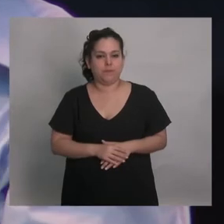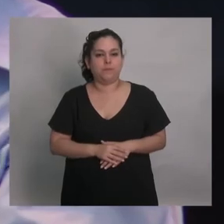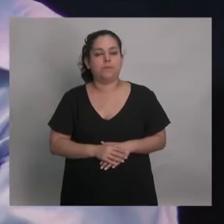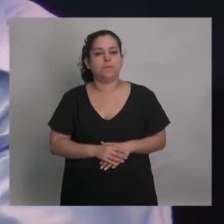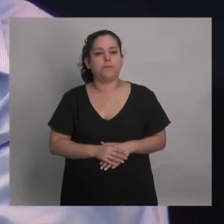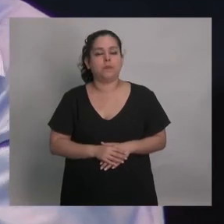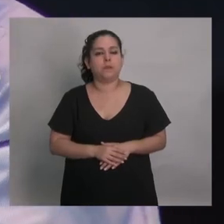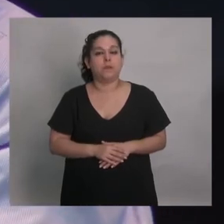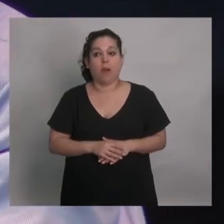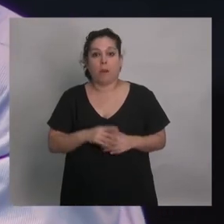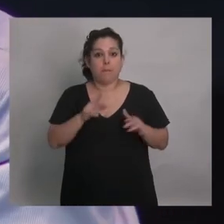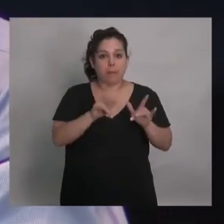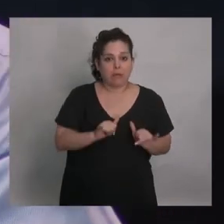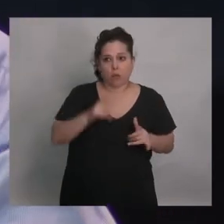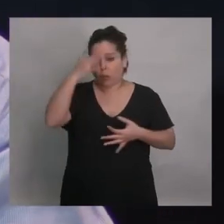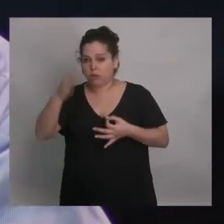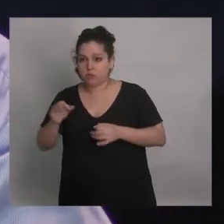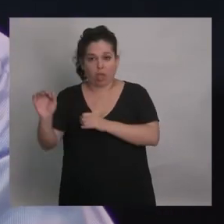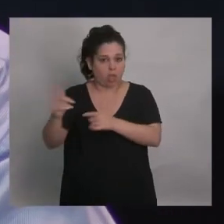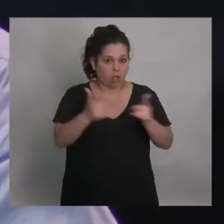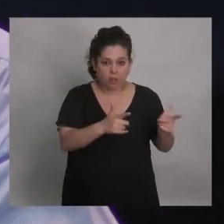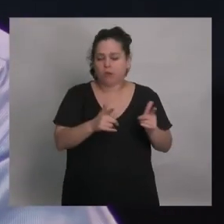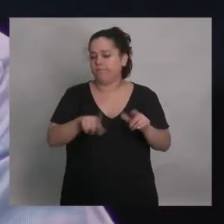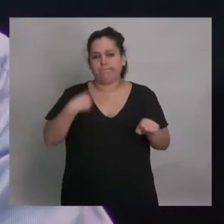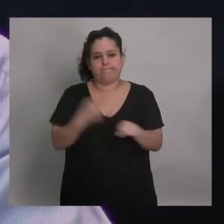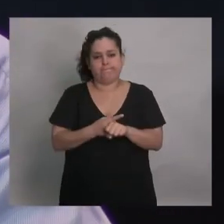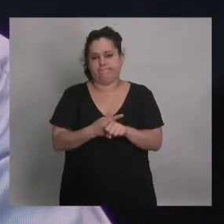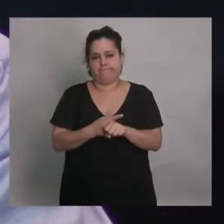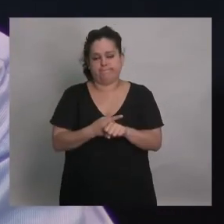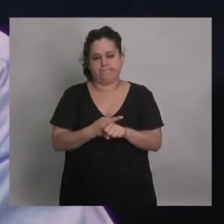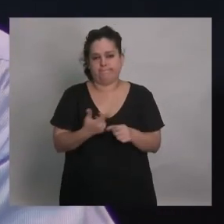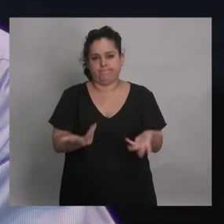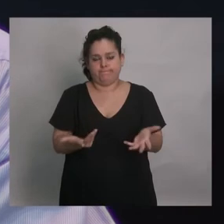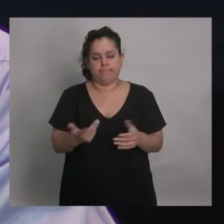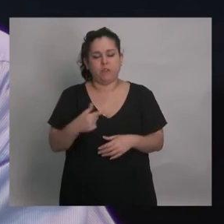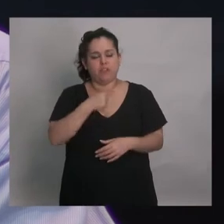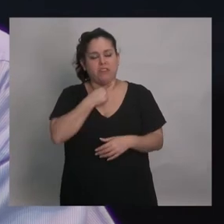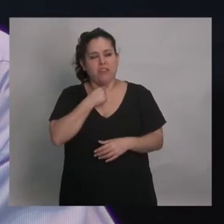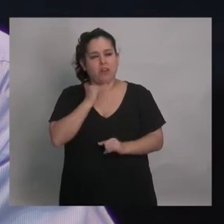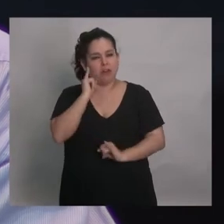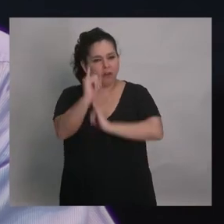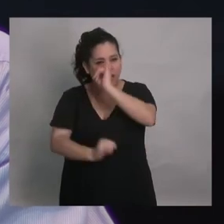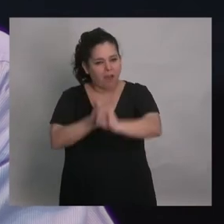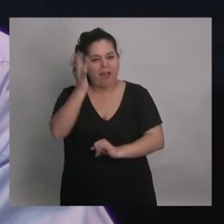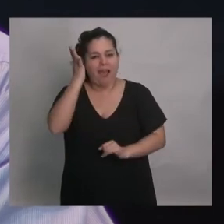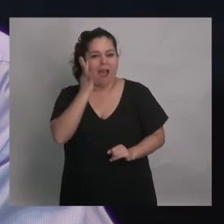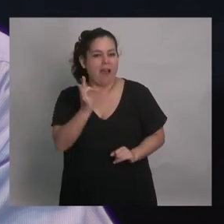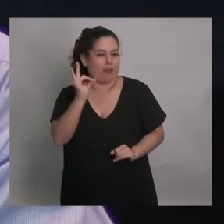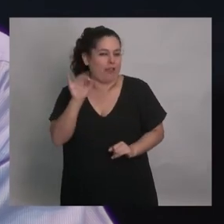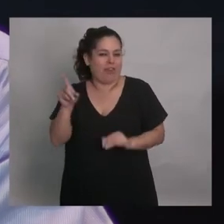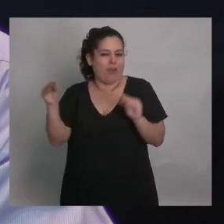y también yo quería compartir con ustedes y le quiero generar algo de un